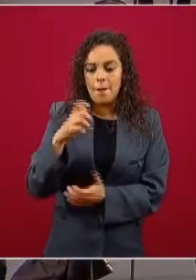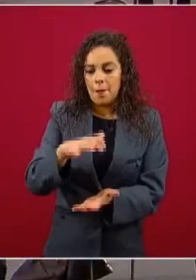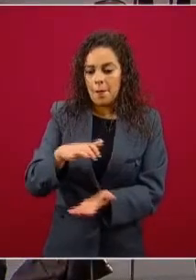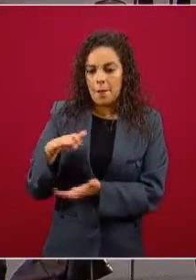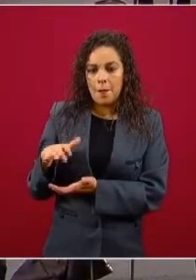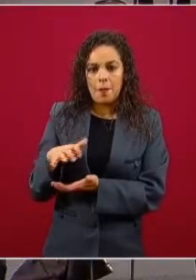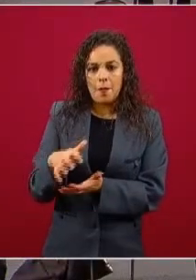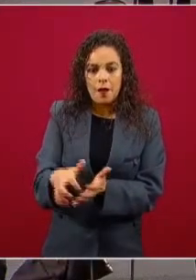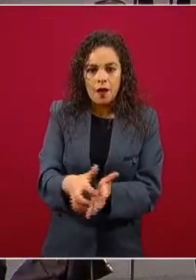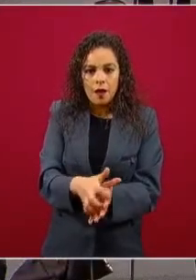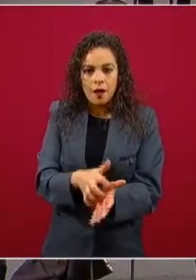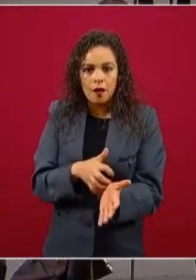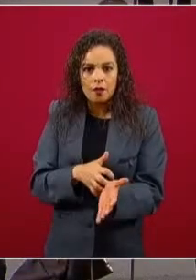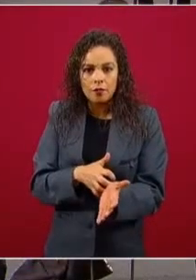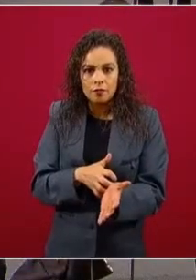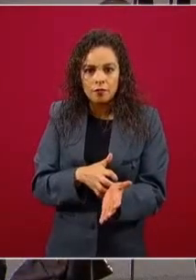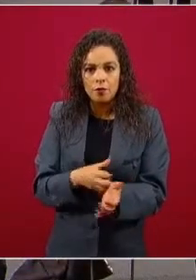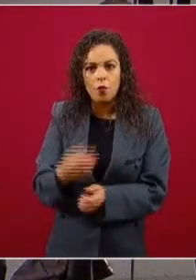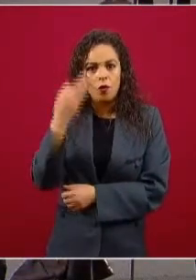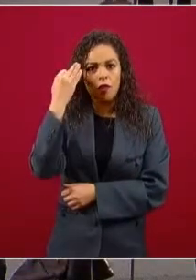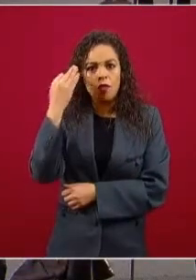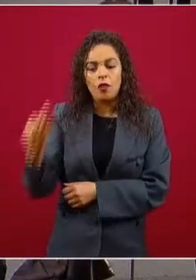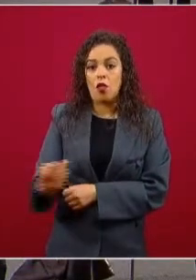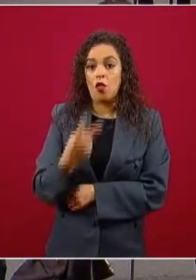en 2 meses de huachicol